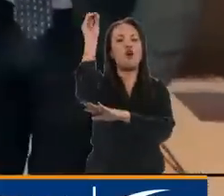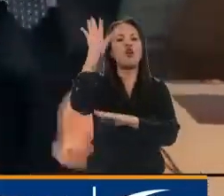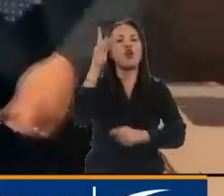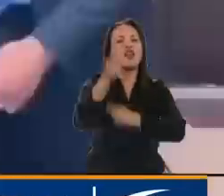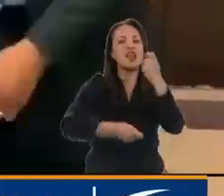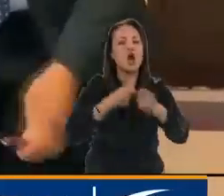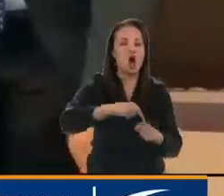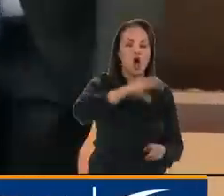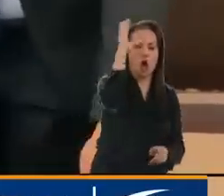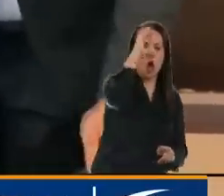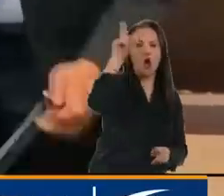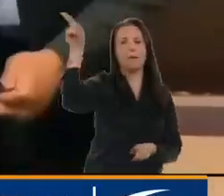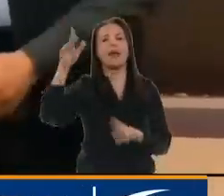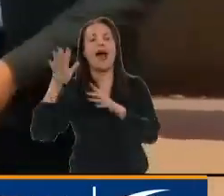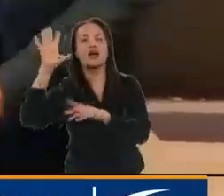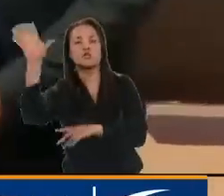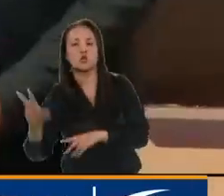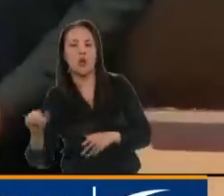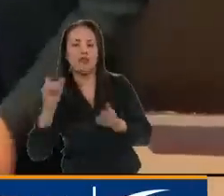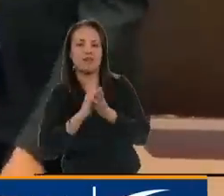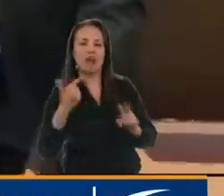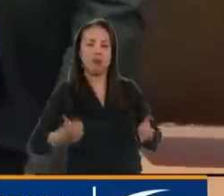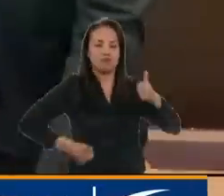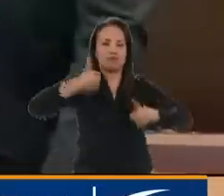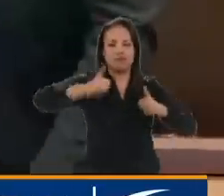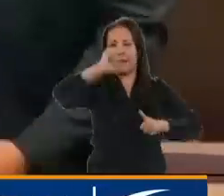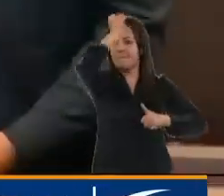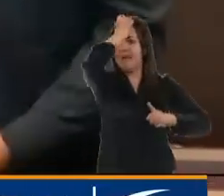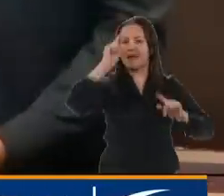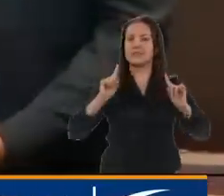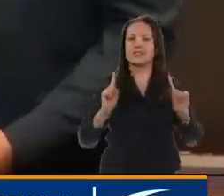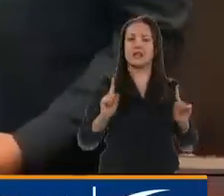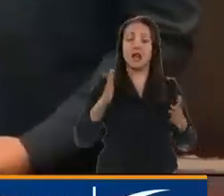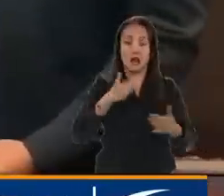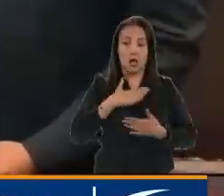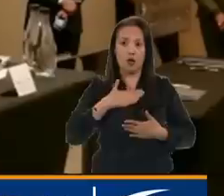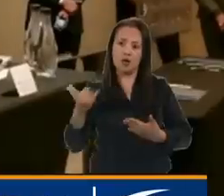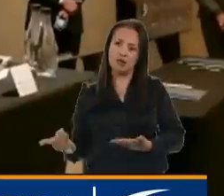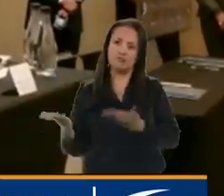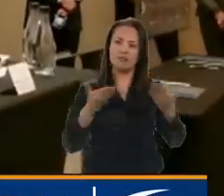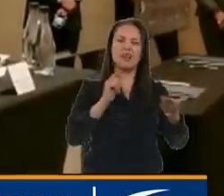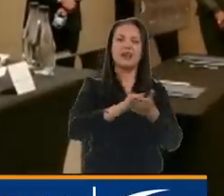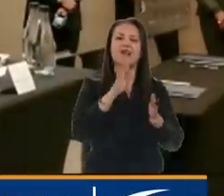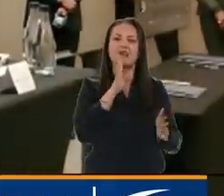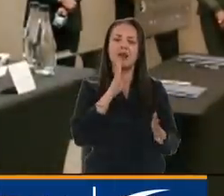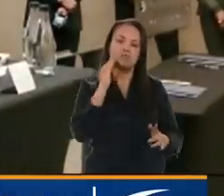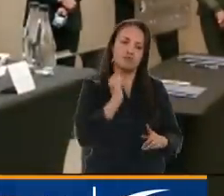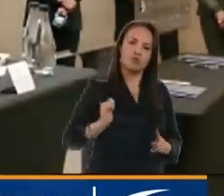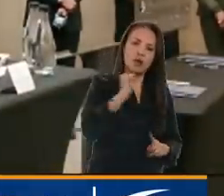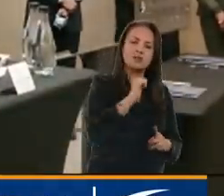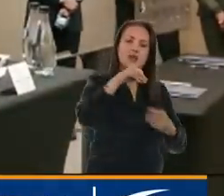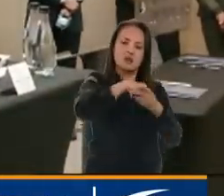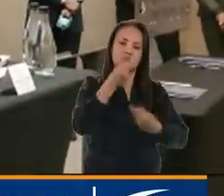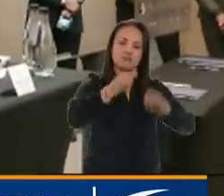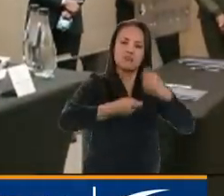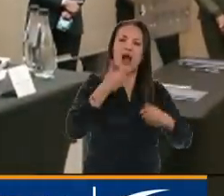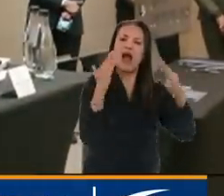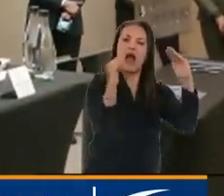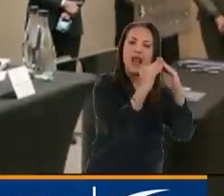con mujeres a la cabeza. La economía de las mujeres va a la casa, va a la familia. La economía de los